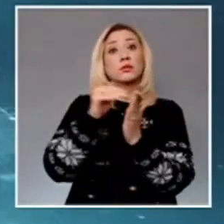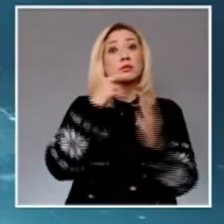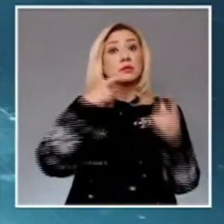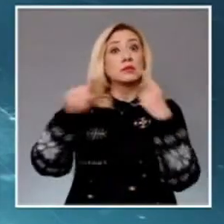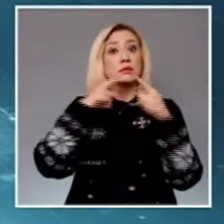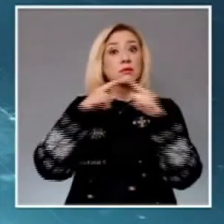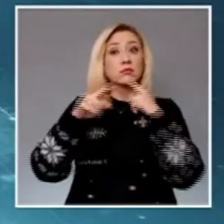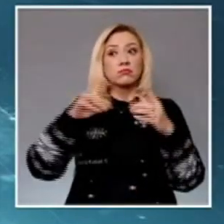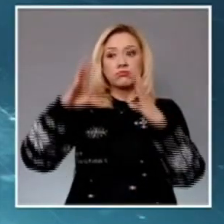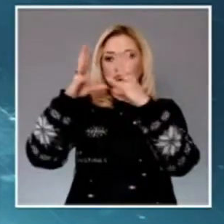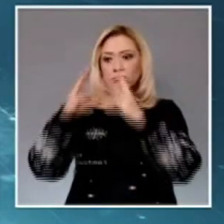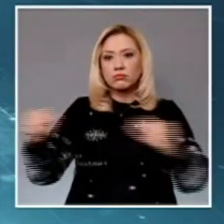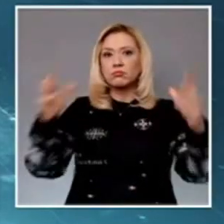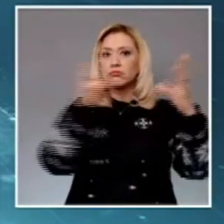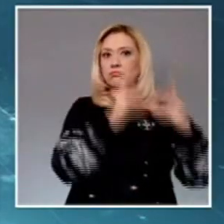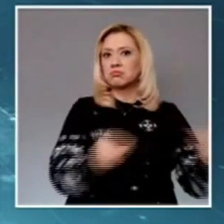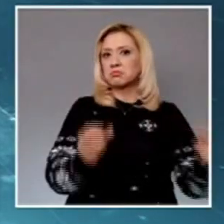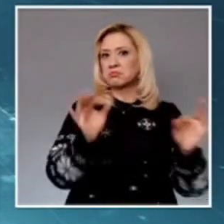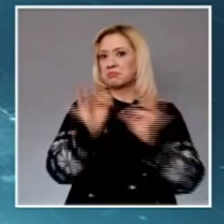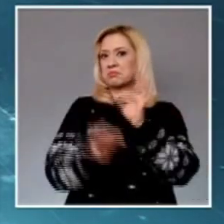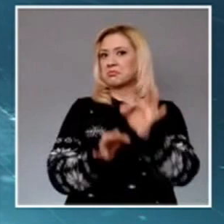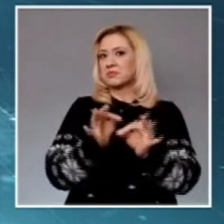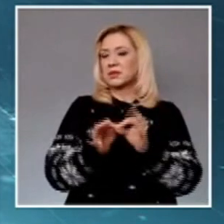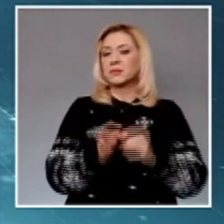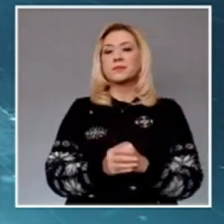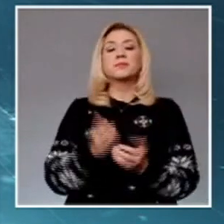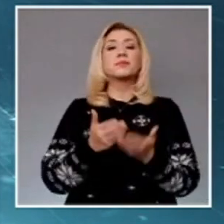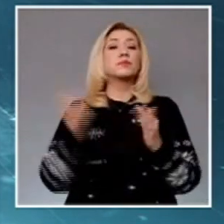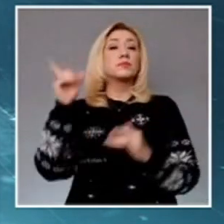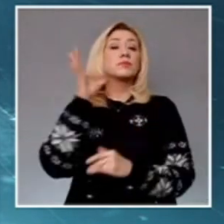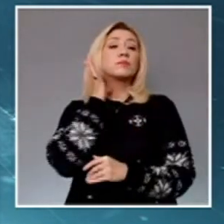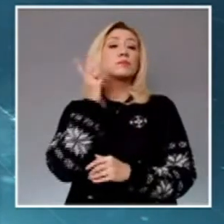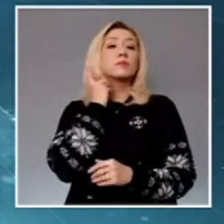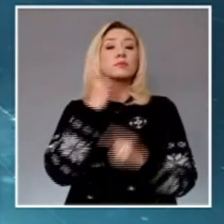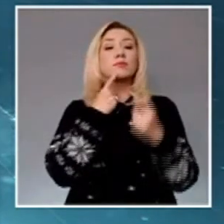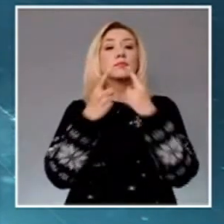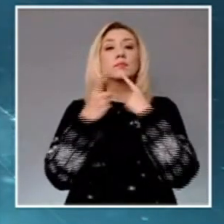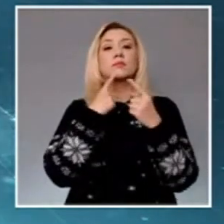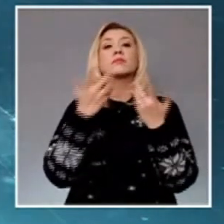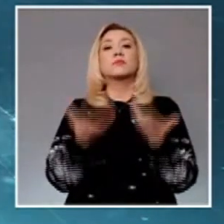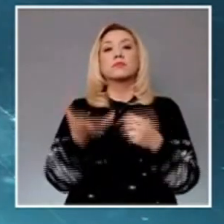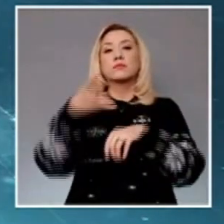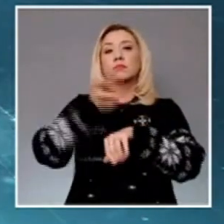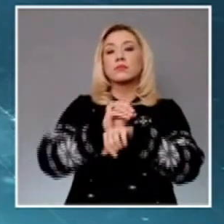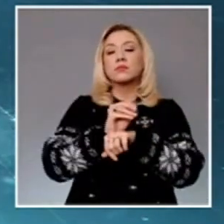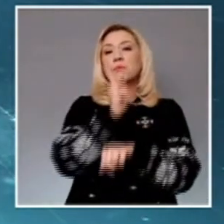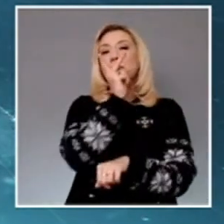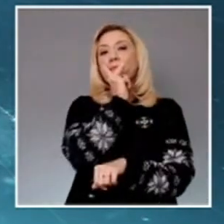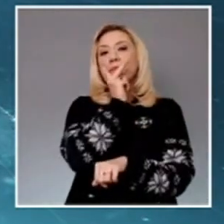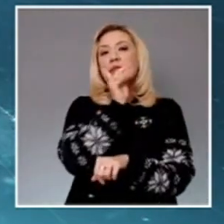La Cámara de Diputados aprobó licencias de paternidad por 20 días con goce de sueldo.